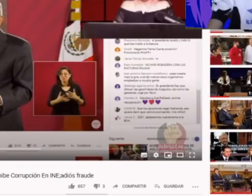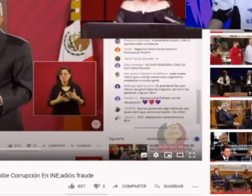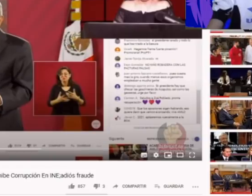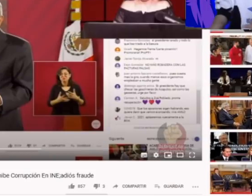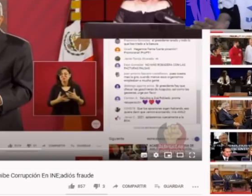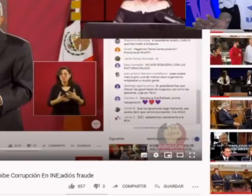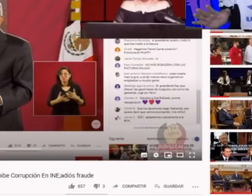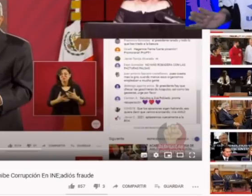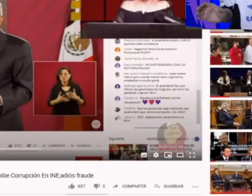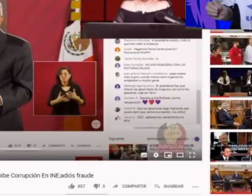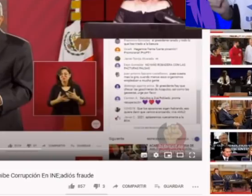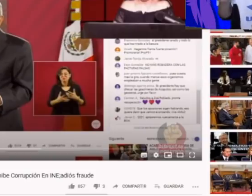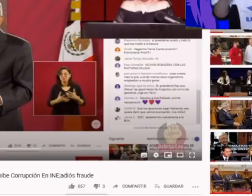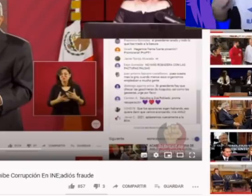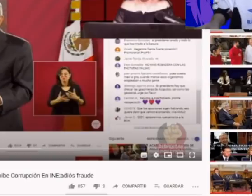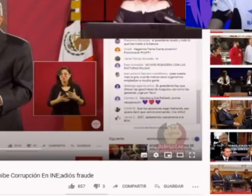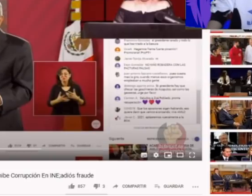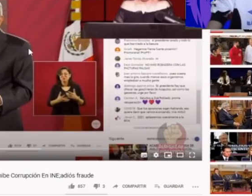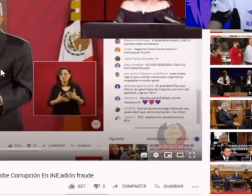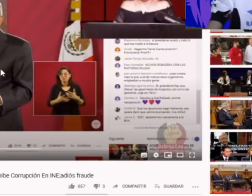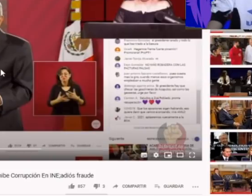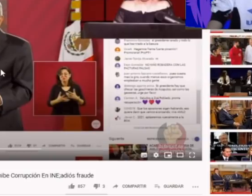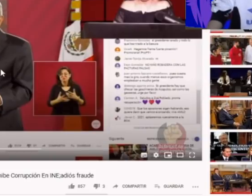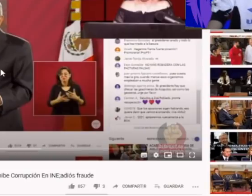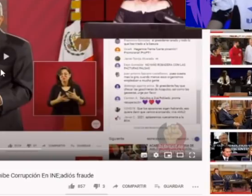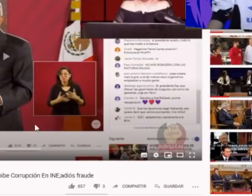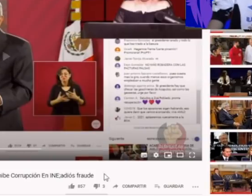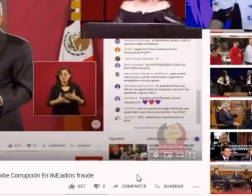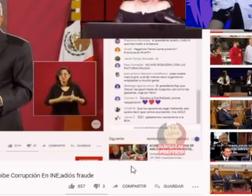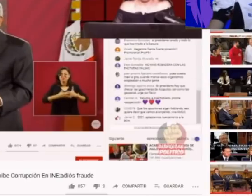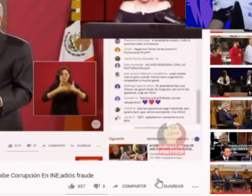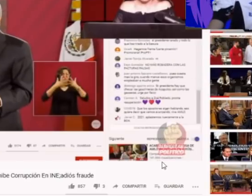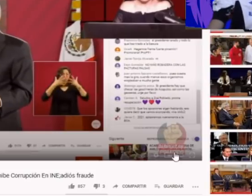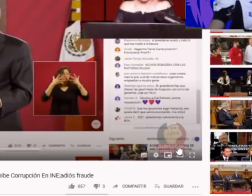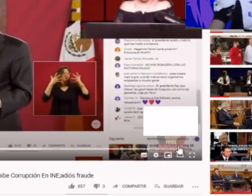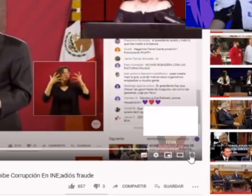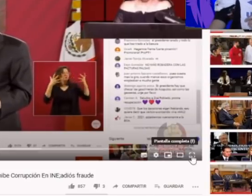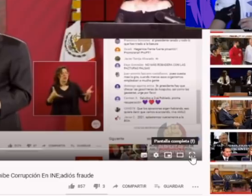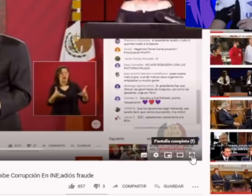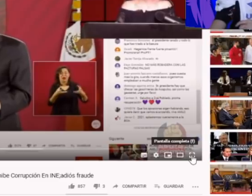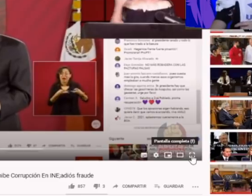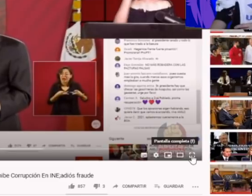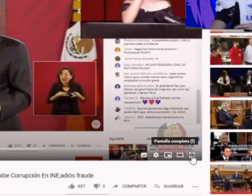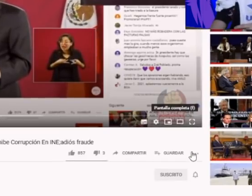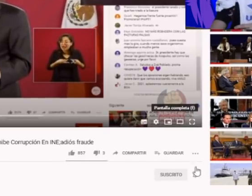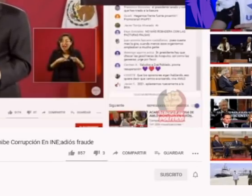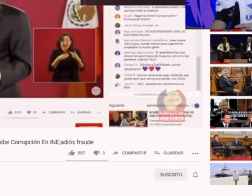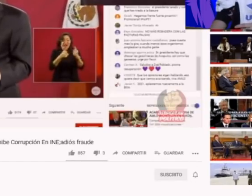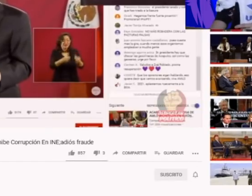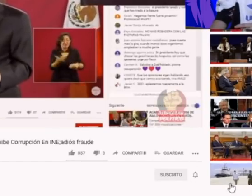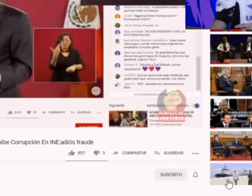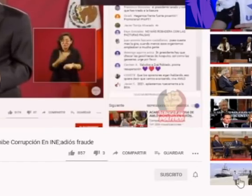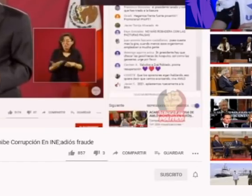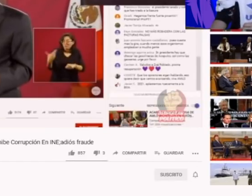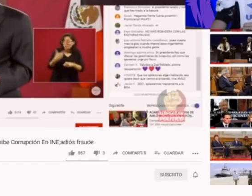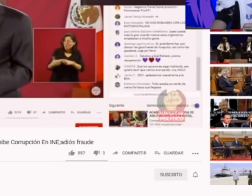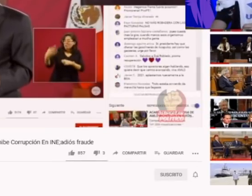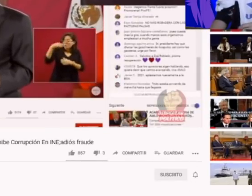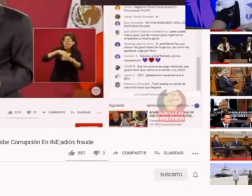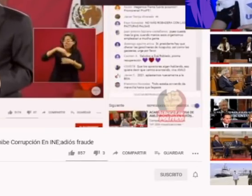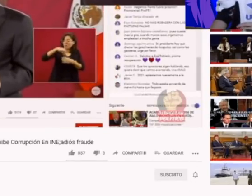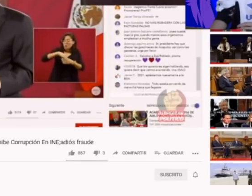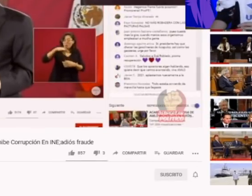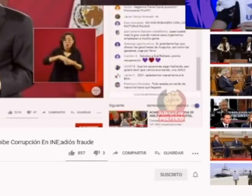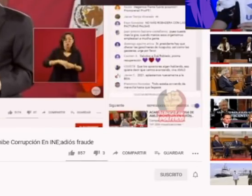que el presidente Andrés Manuel López Obrador decía en su momento del INE. Es el aparato de organización de elecciones más caro del